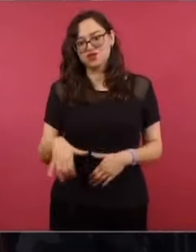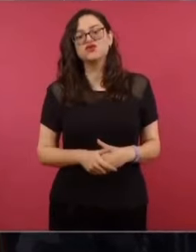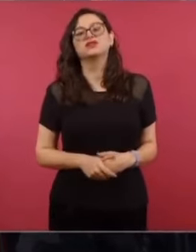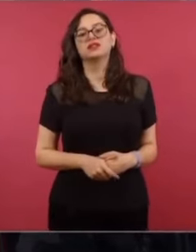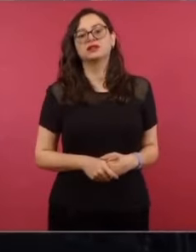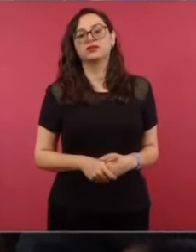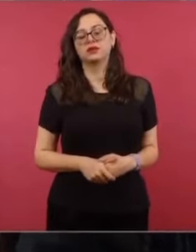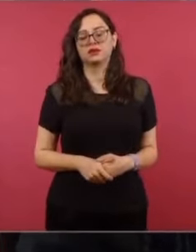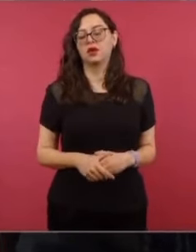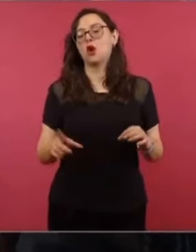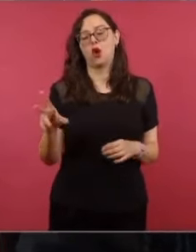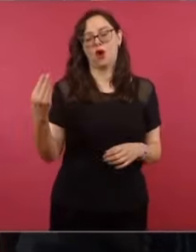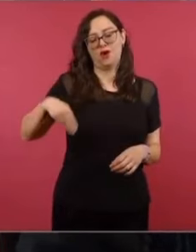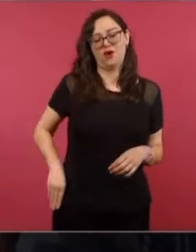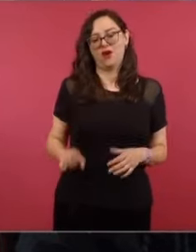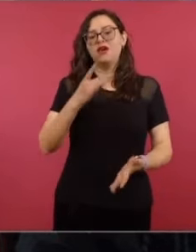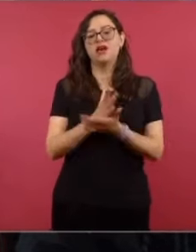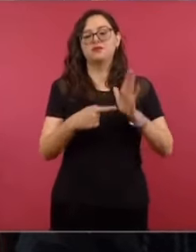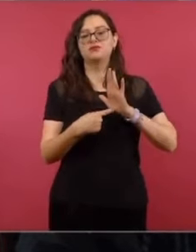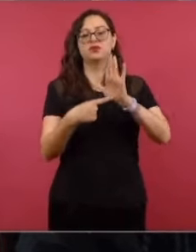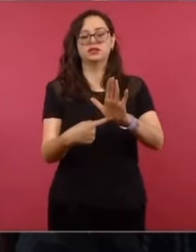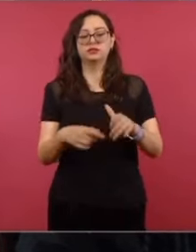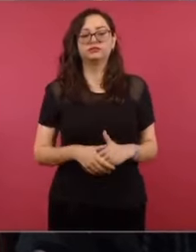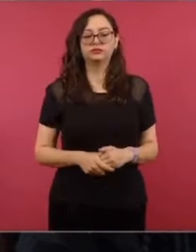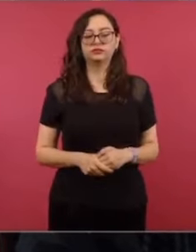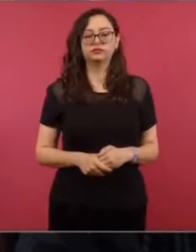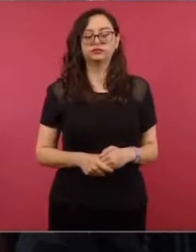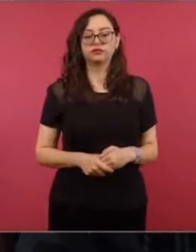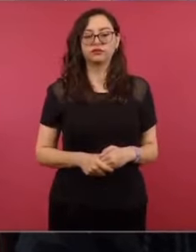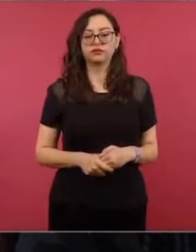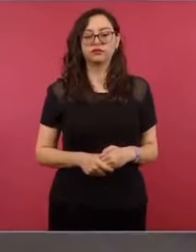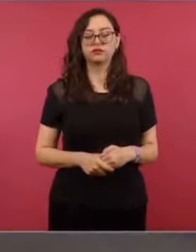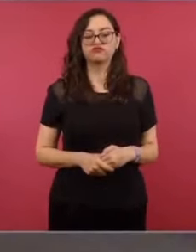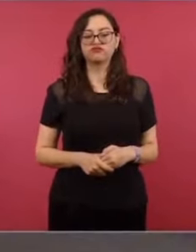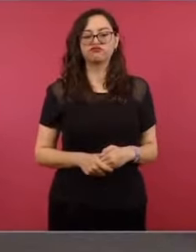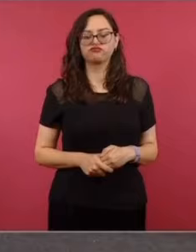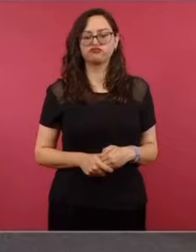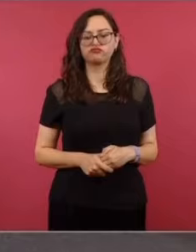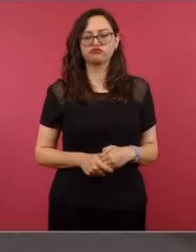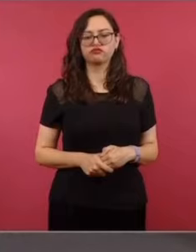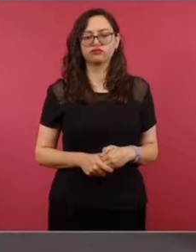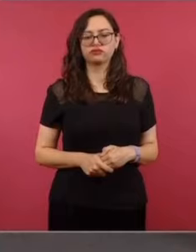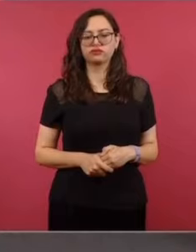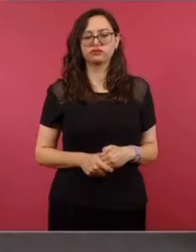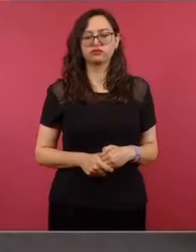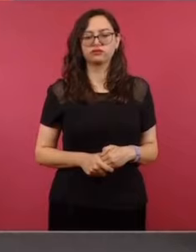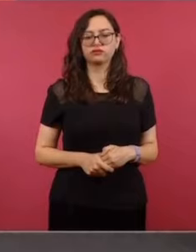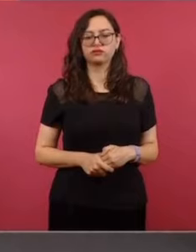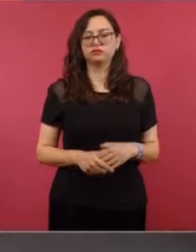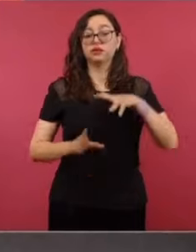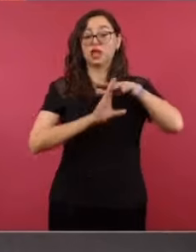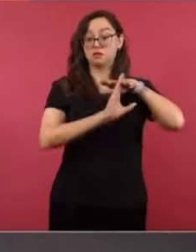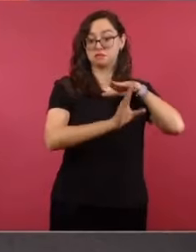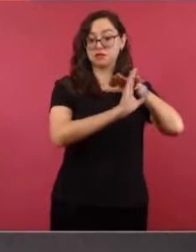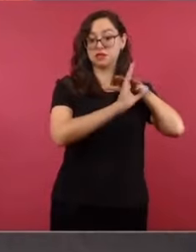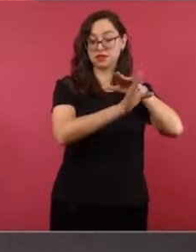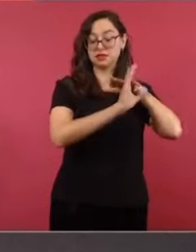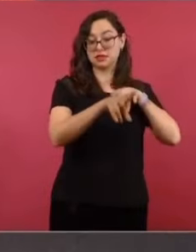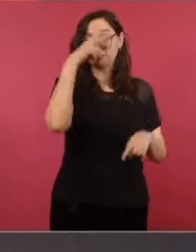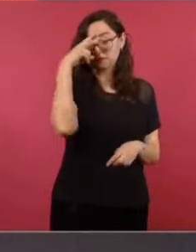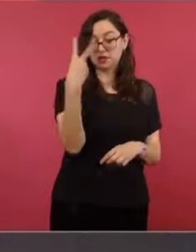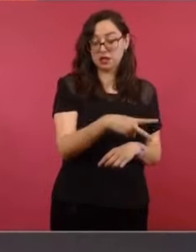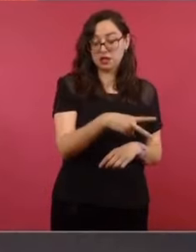No. Sí, es para mostrarlos. Estos, los... Sí,